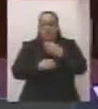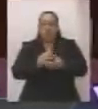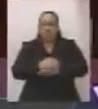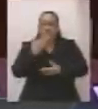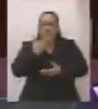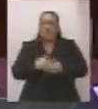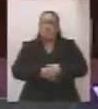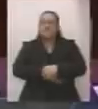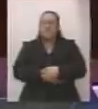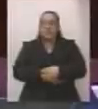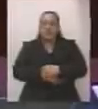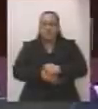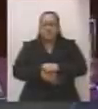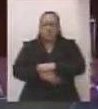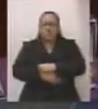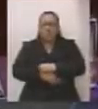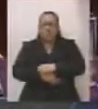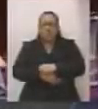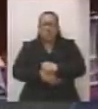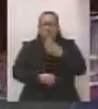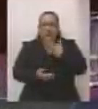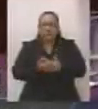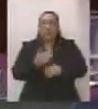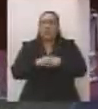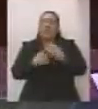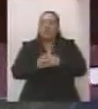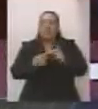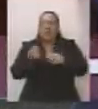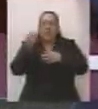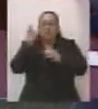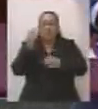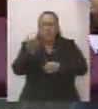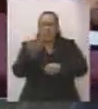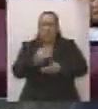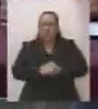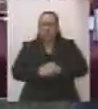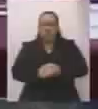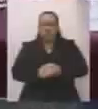mundo. Muchas gracias. Bien, muchas gracias. Agradecemos pues al expositor,